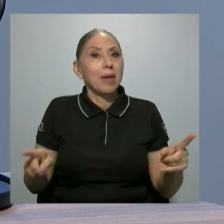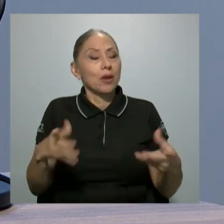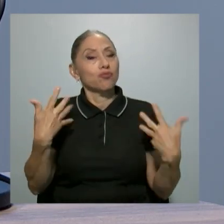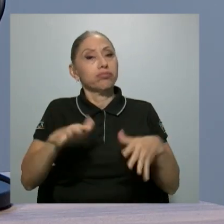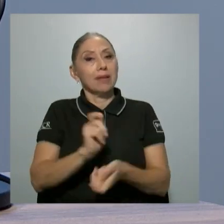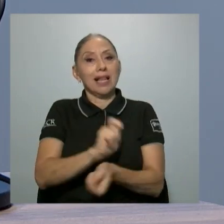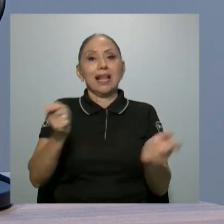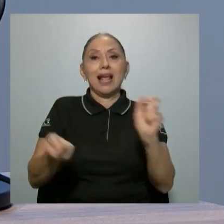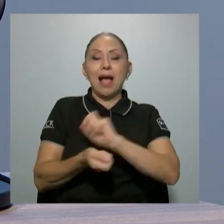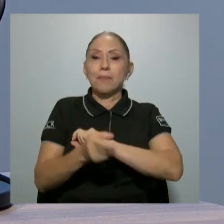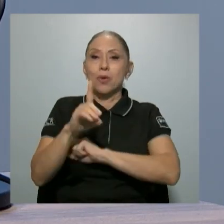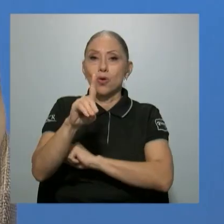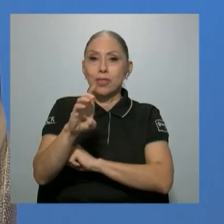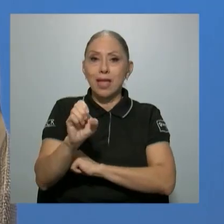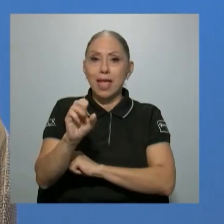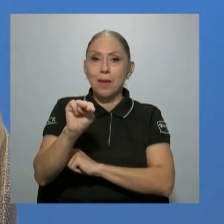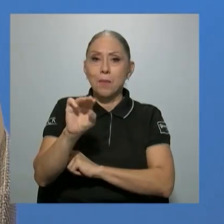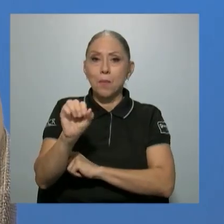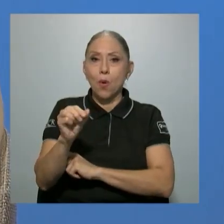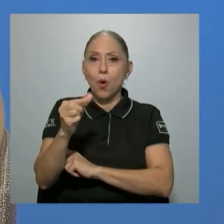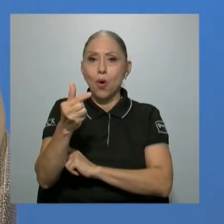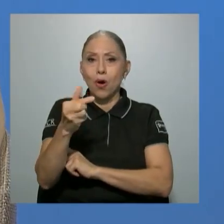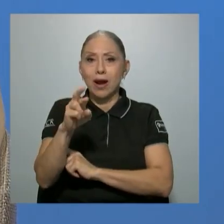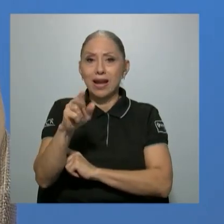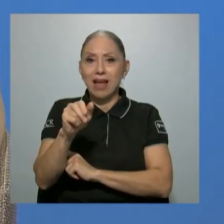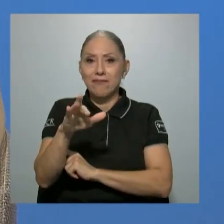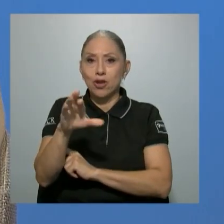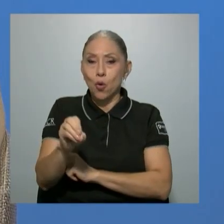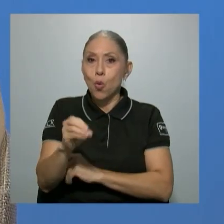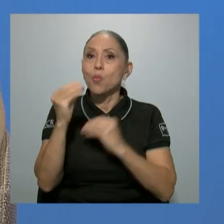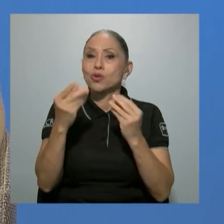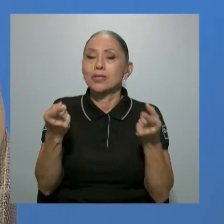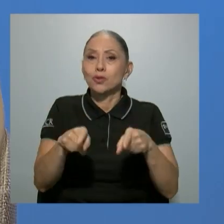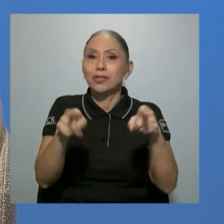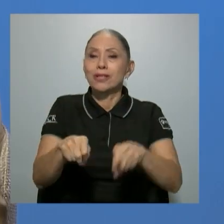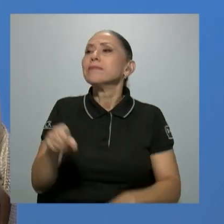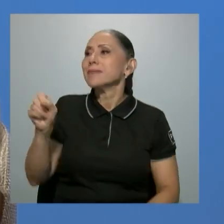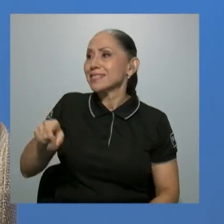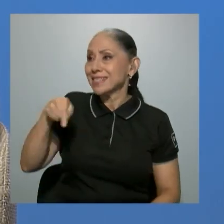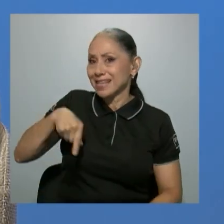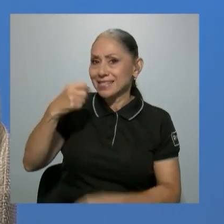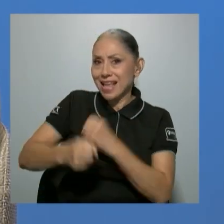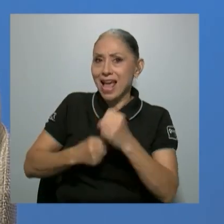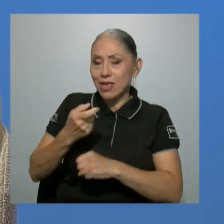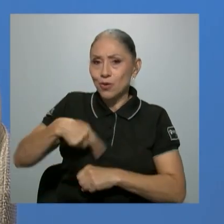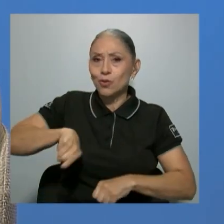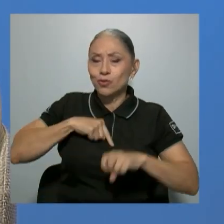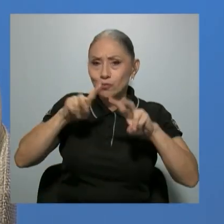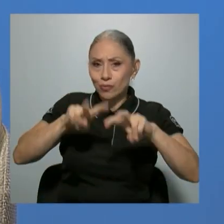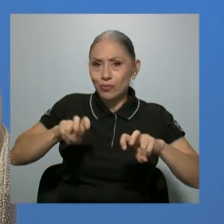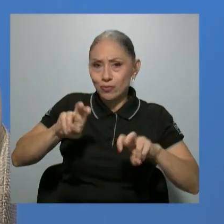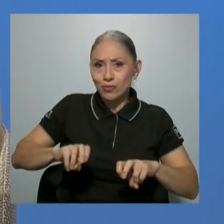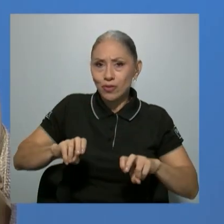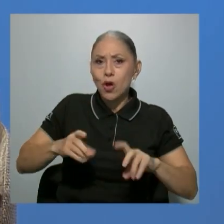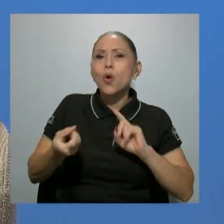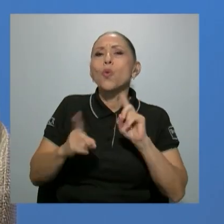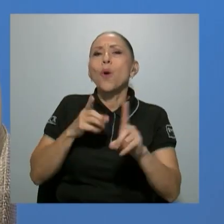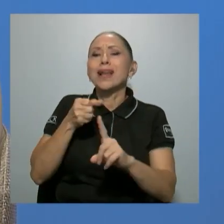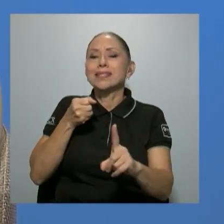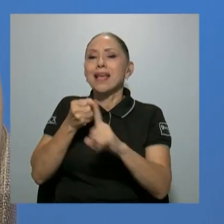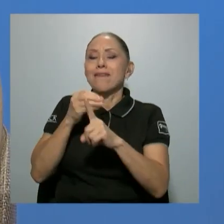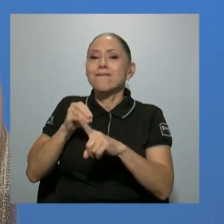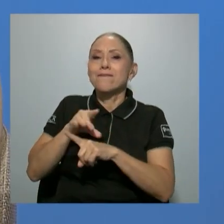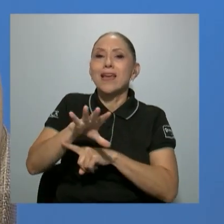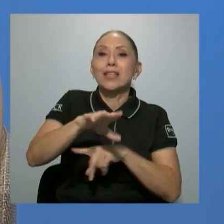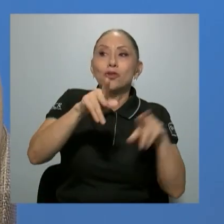un montón de consecuencias. No, miras que sí lo analizamos este año, los efectos que tiene el envejecimiento de la población. Por ejemplo,